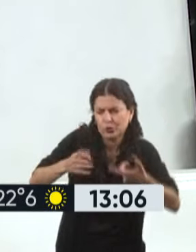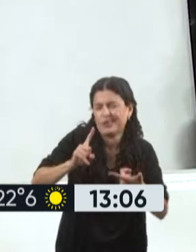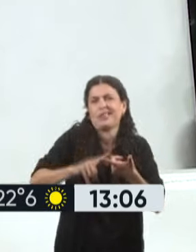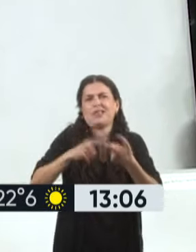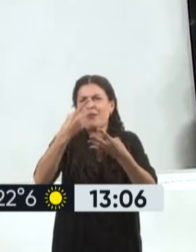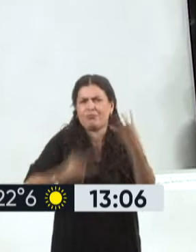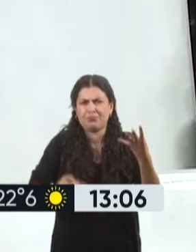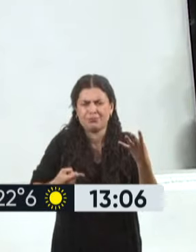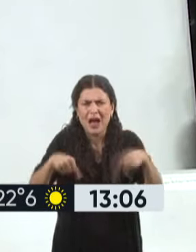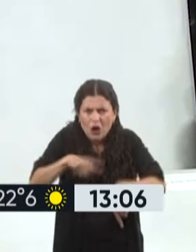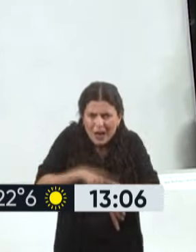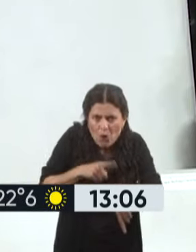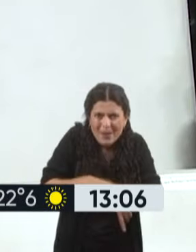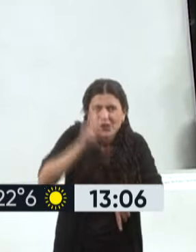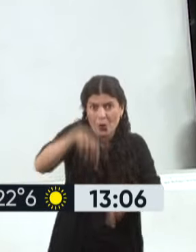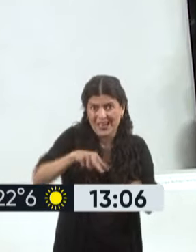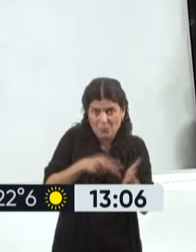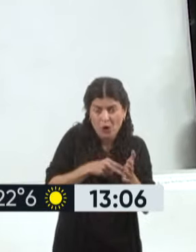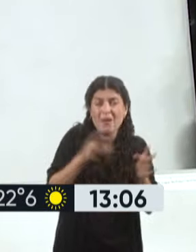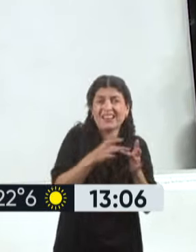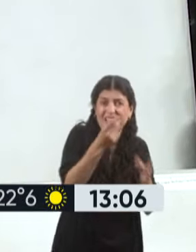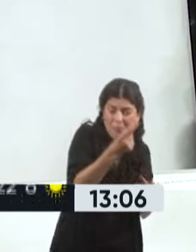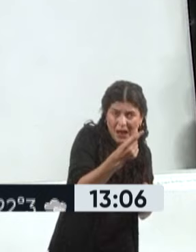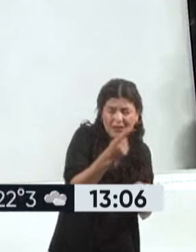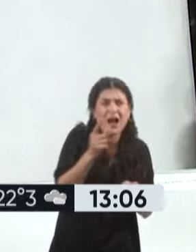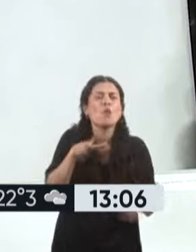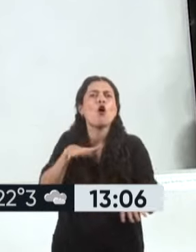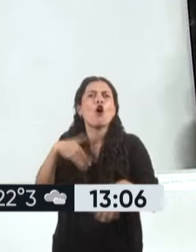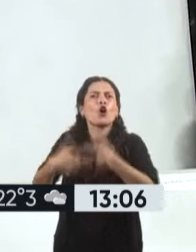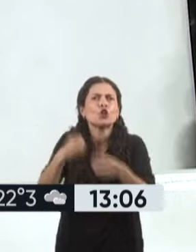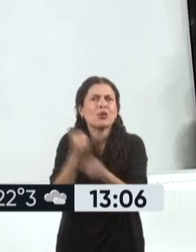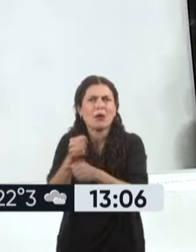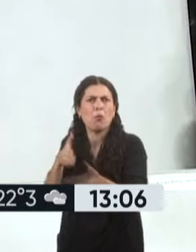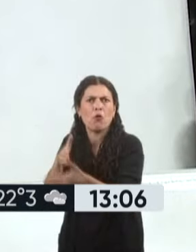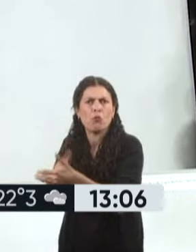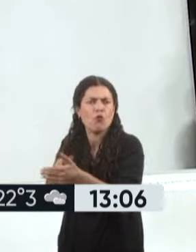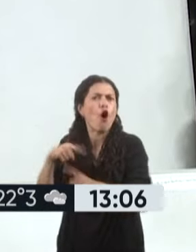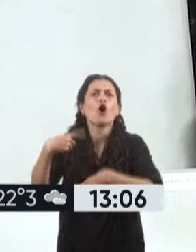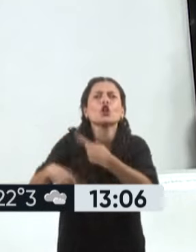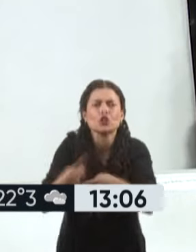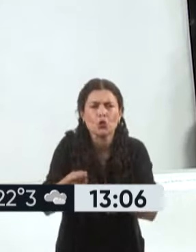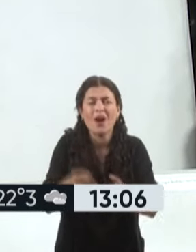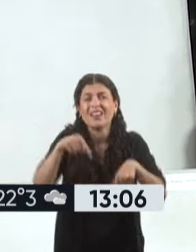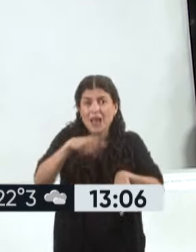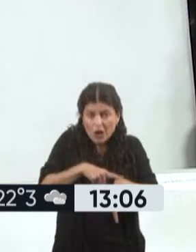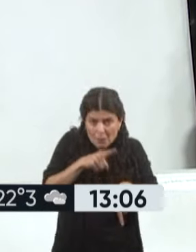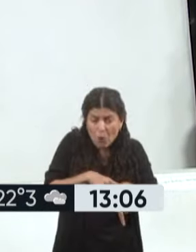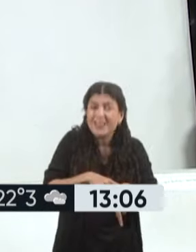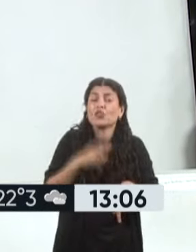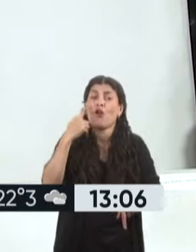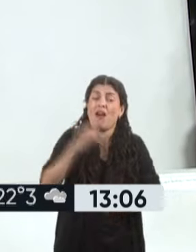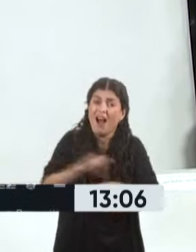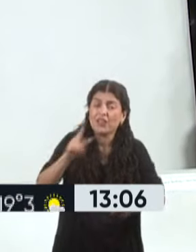se va a trabar a raíz de todo este conflicto, digo porque el peronismo y el PJ van a insistir únicamente con el pedido de juicio político. ¿Les molestó que Villarroel